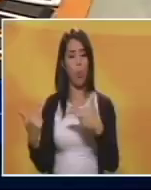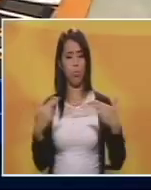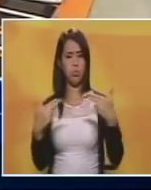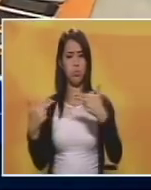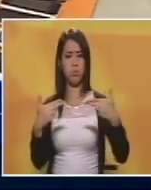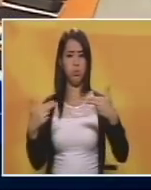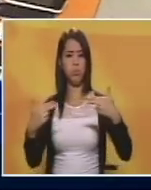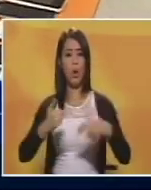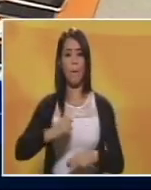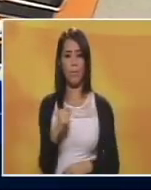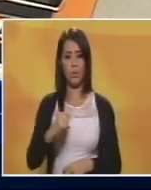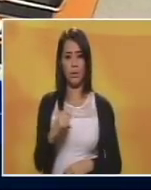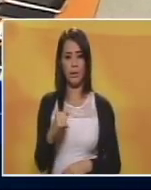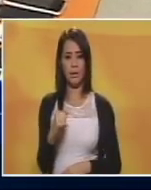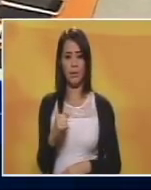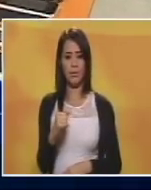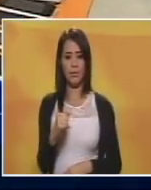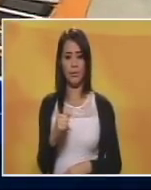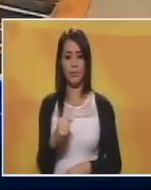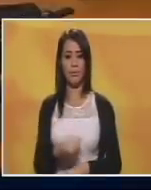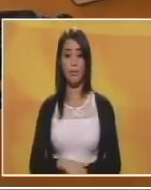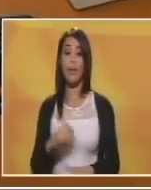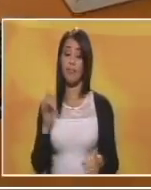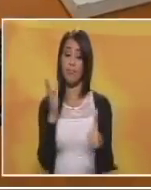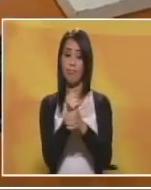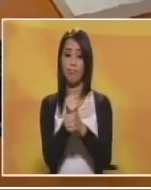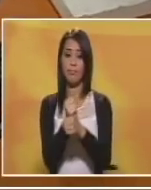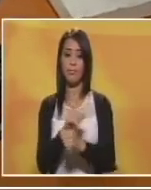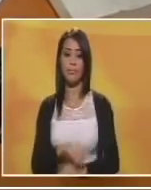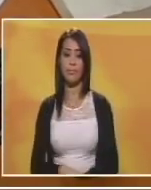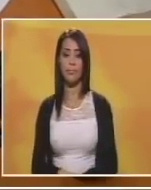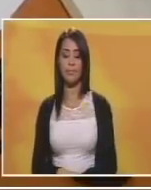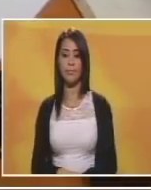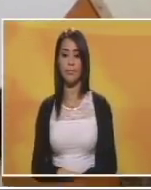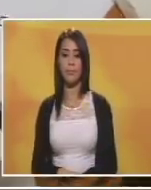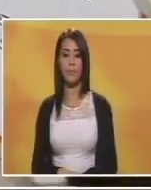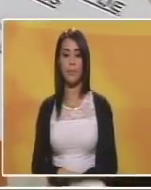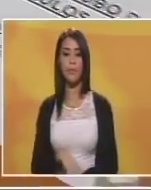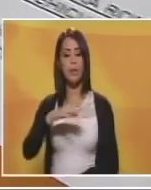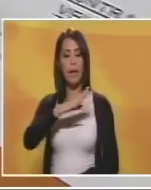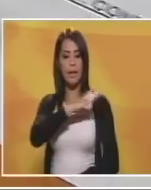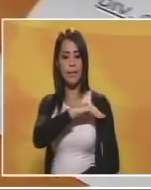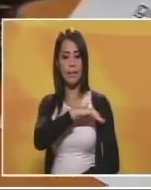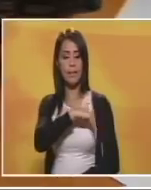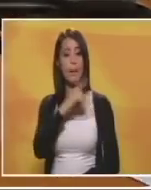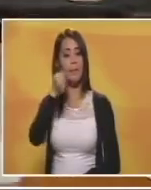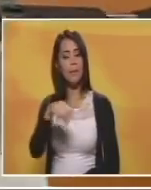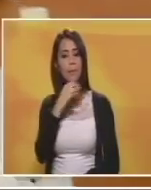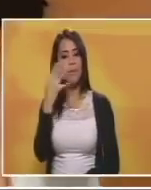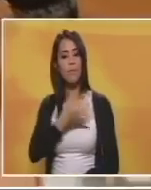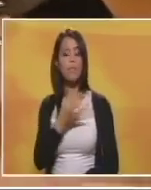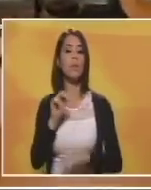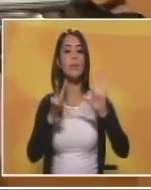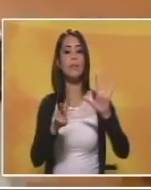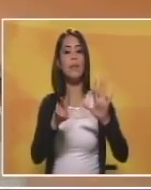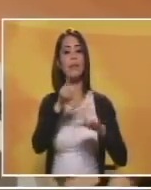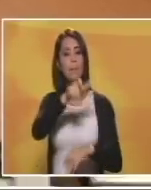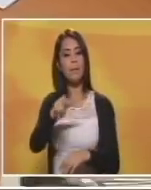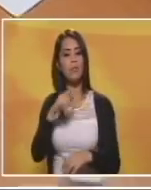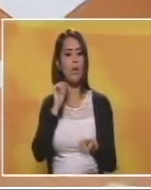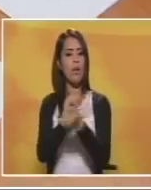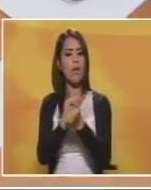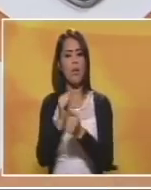comisión en el momento que se procuraba su captura. El director nacional del 6CPC también confirmó la detención de 7 sujetos